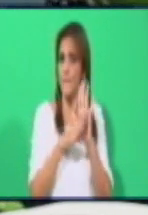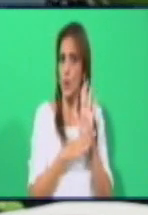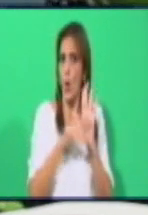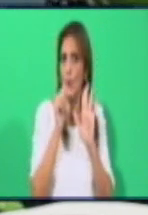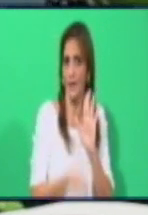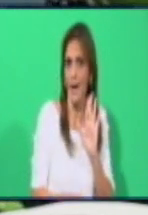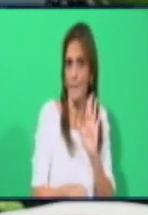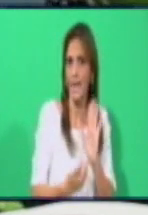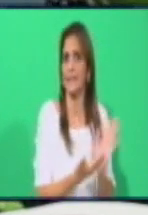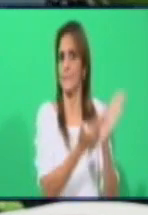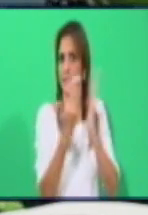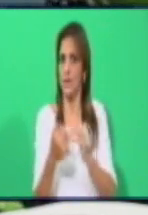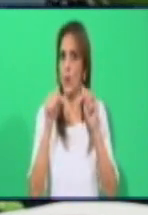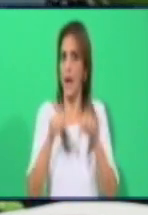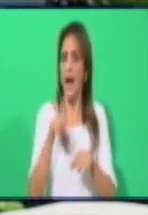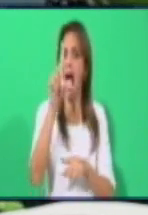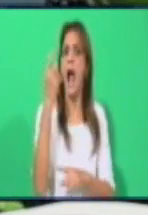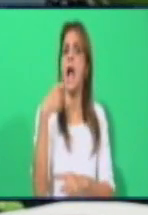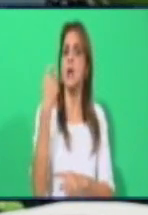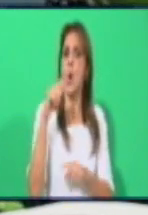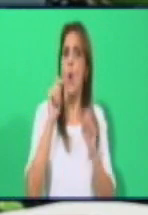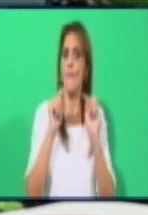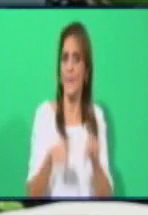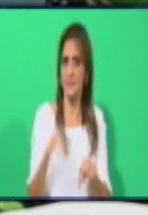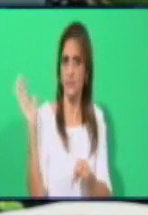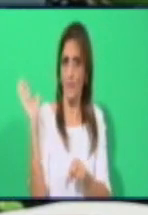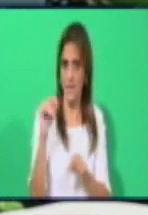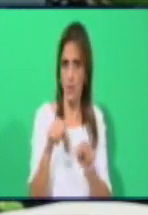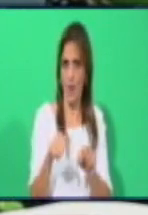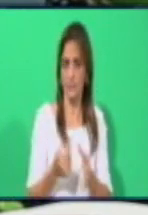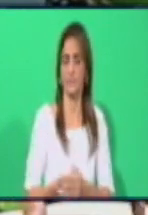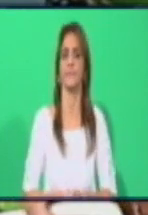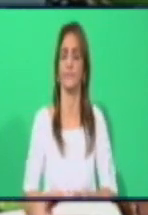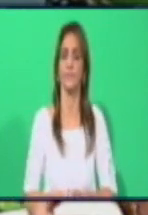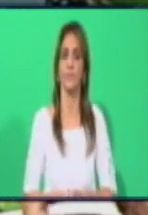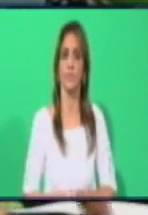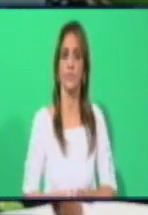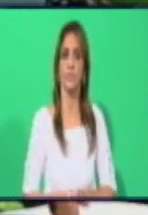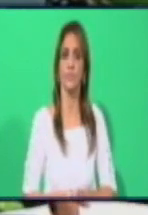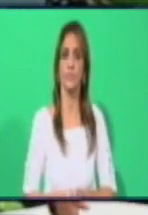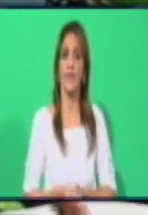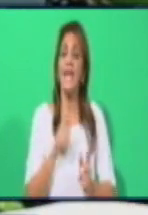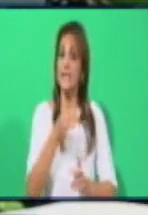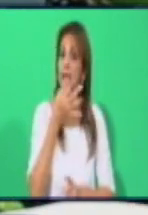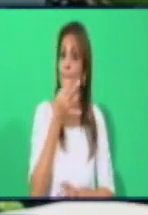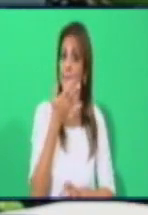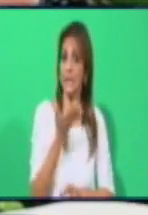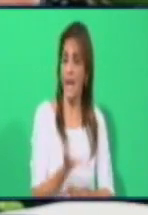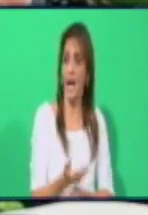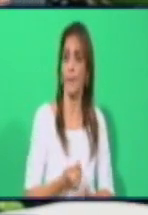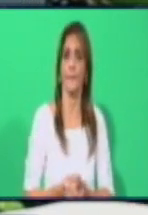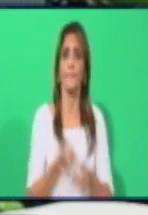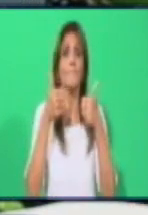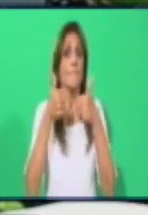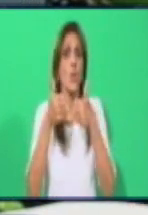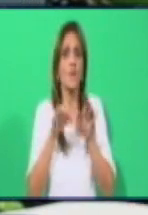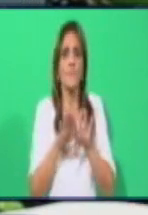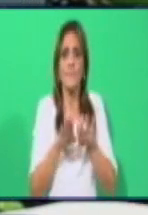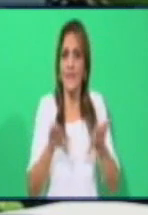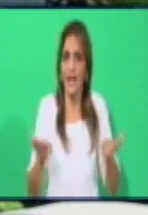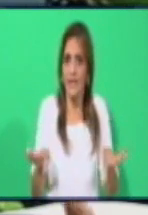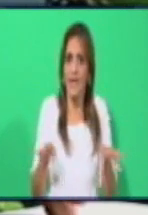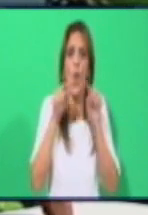los compañeros de comercio. Yanexi, que está acá, debe recordarlo, y el resto de los compañeros. Y ellos explicaban muy bien lo de